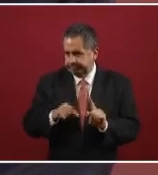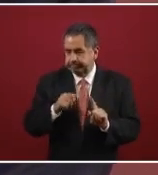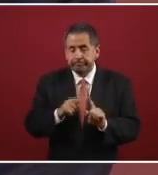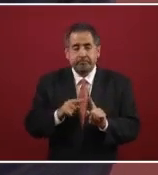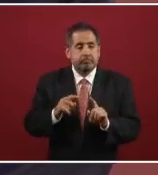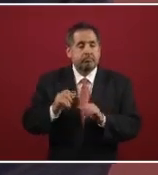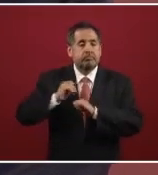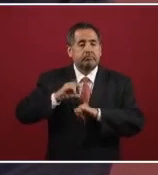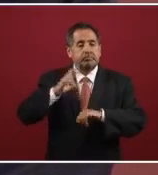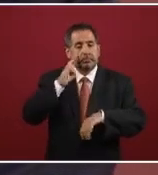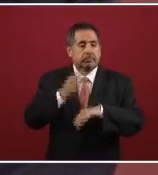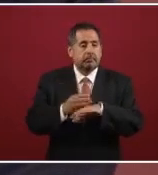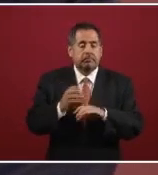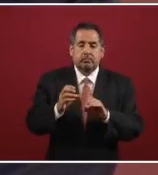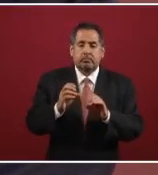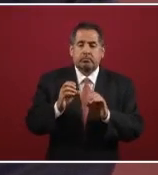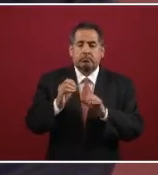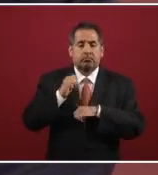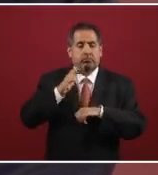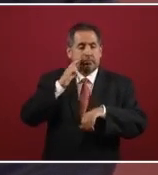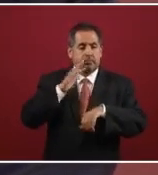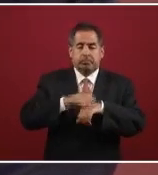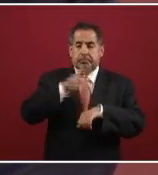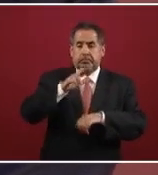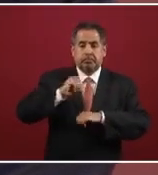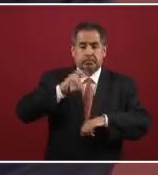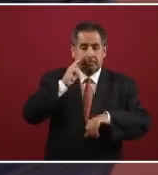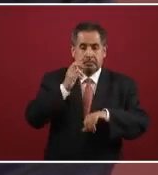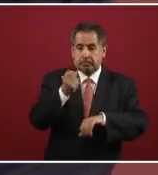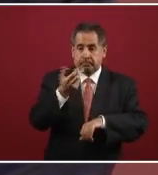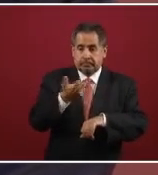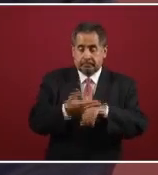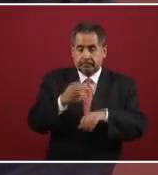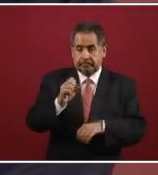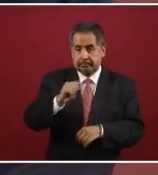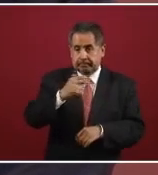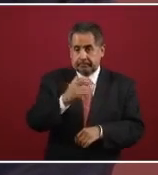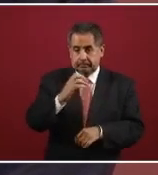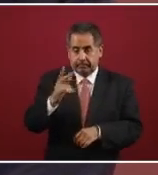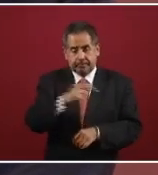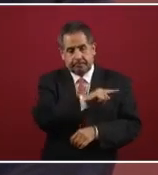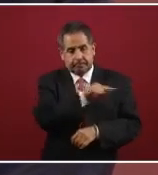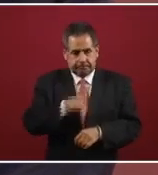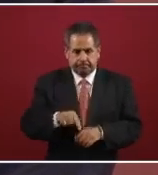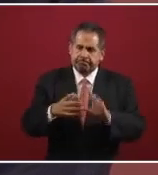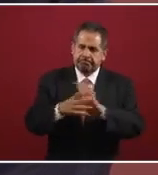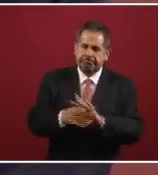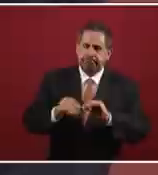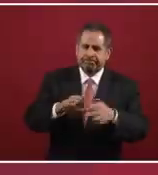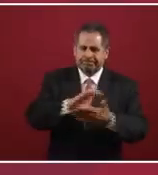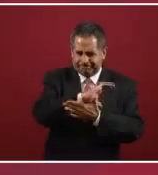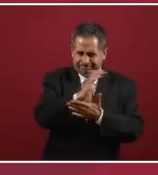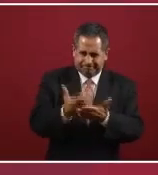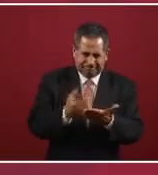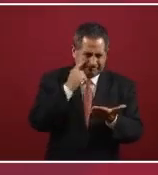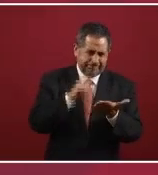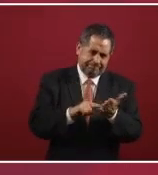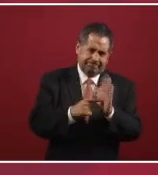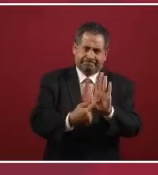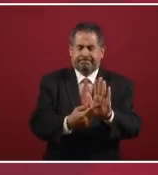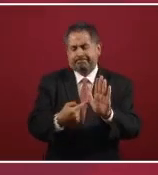a la oficial mayor me sienta que les dé a conocer los contratos